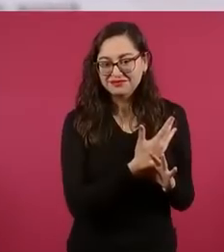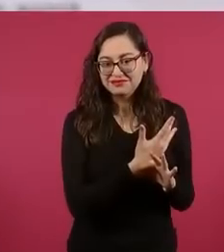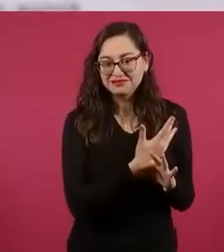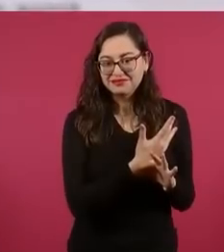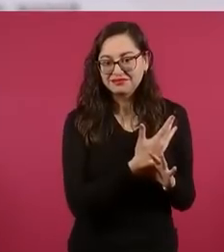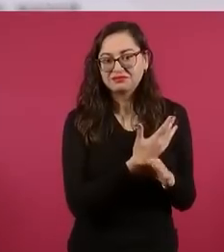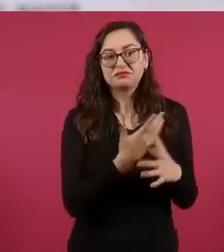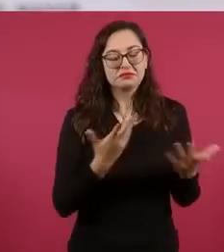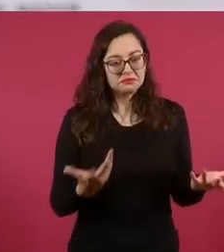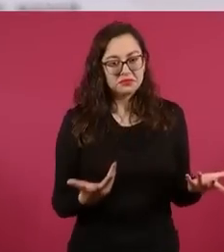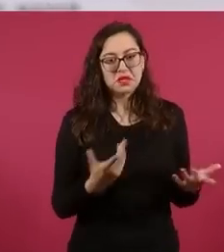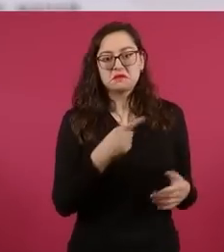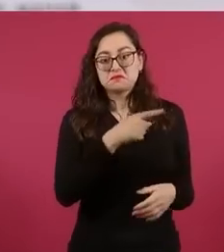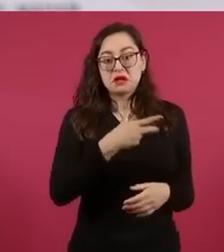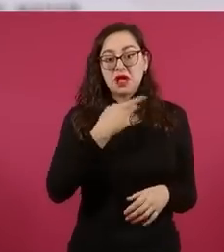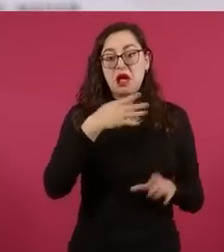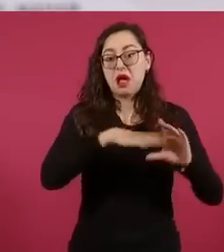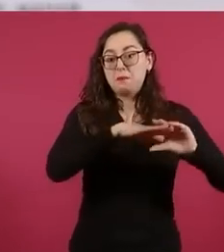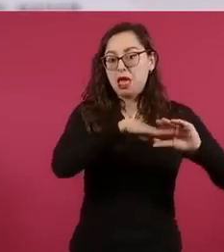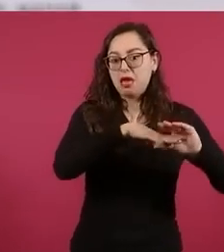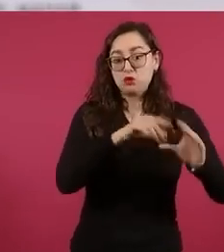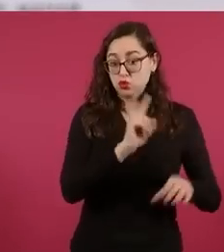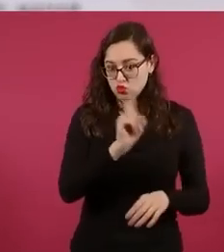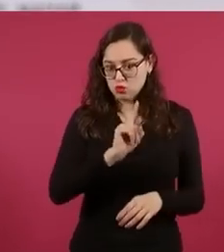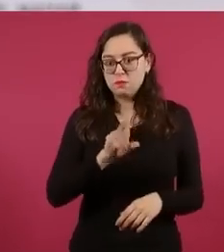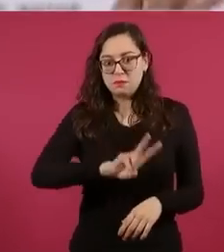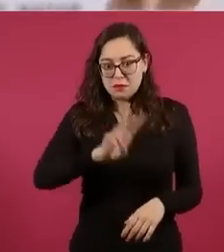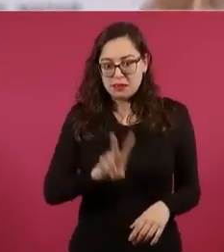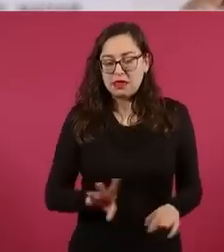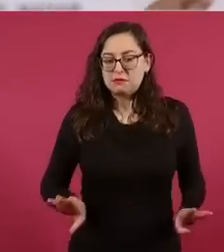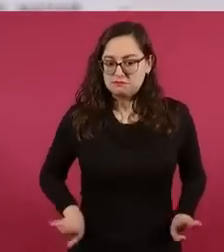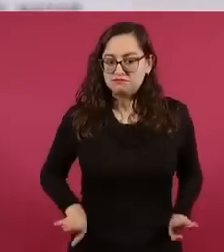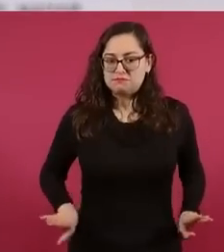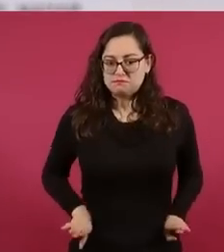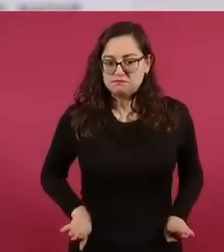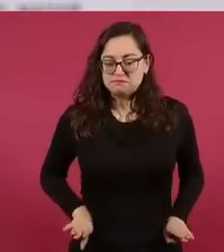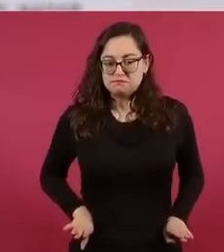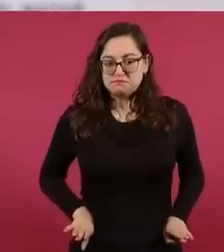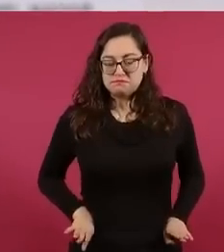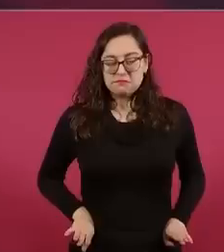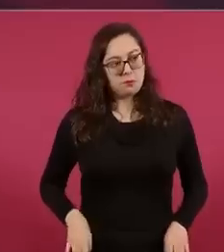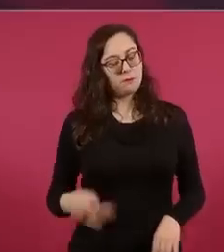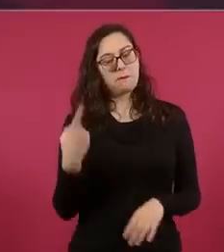lo demostró. Sin embargo, últimamente